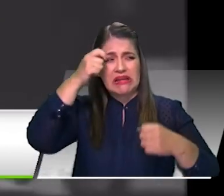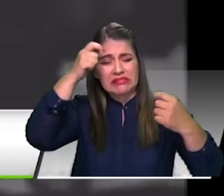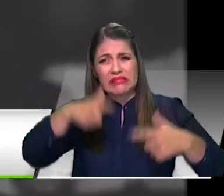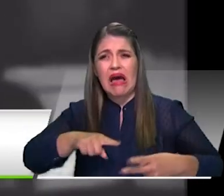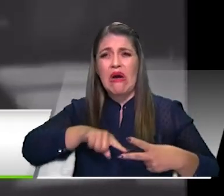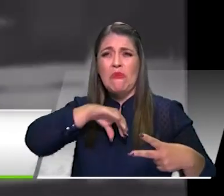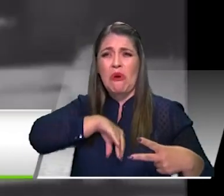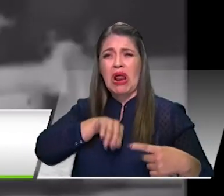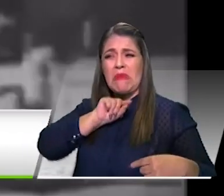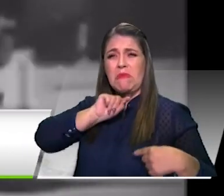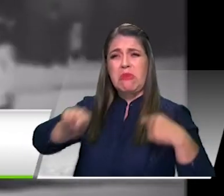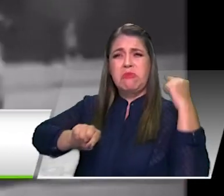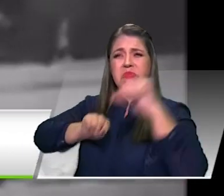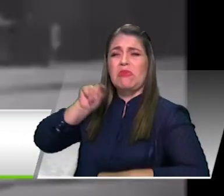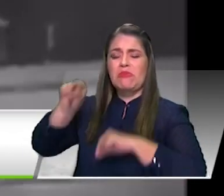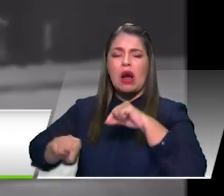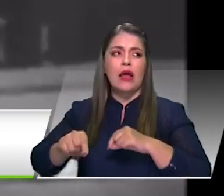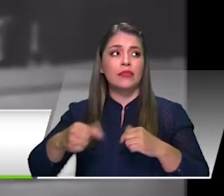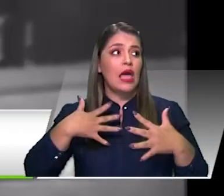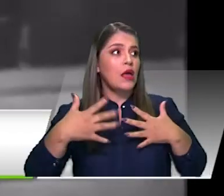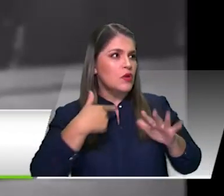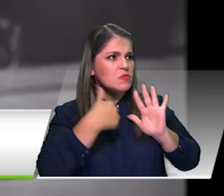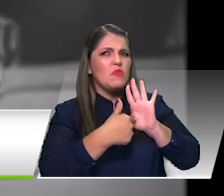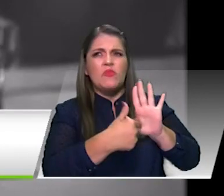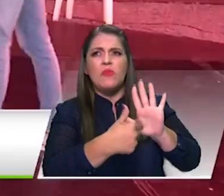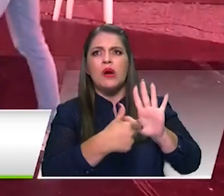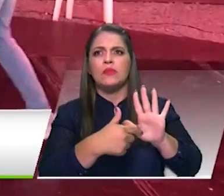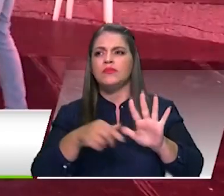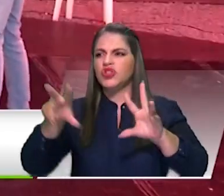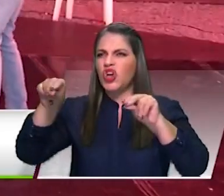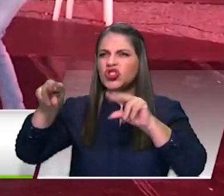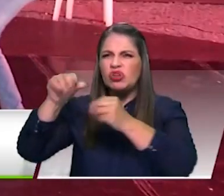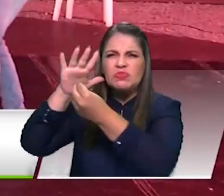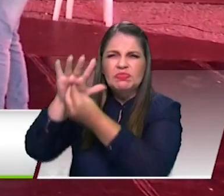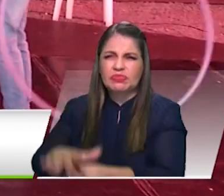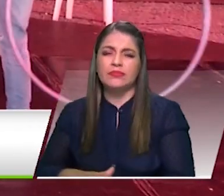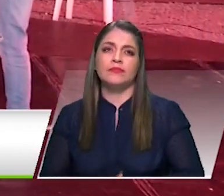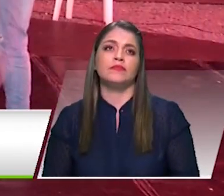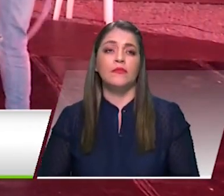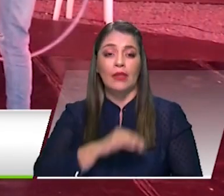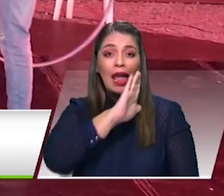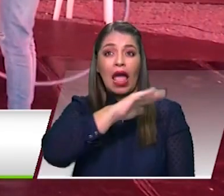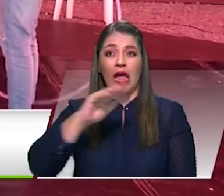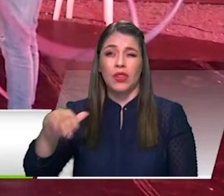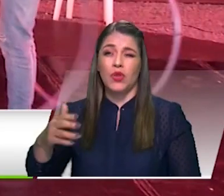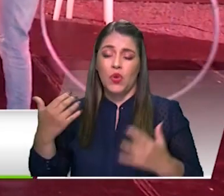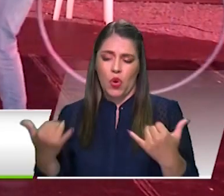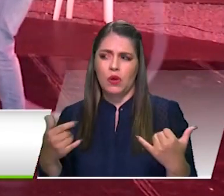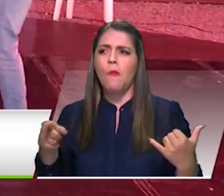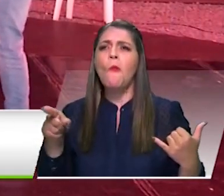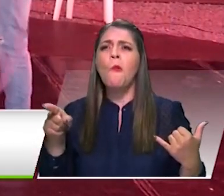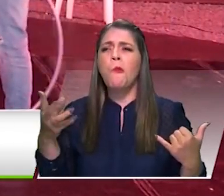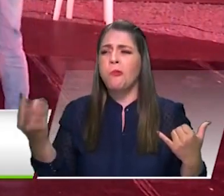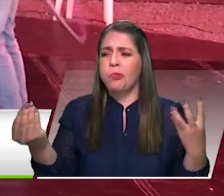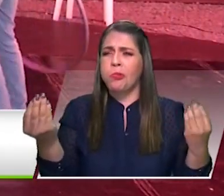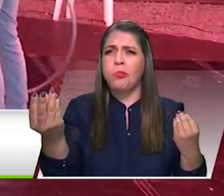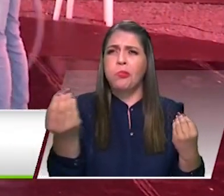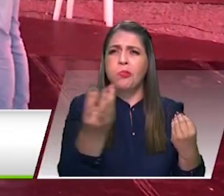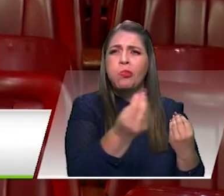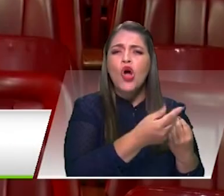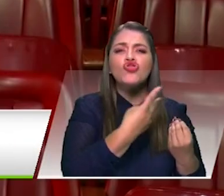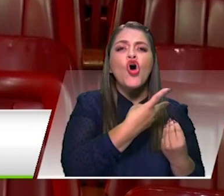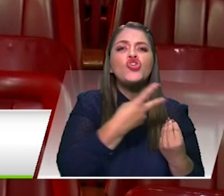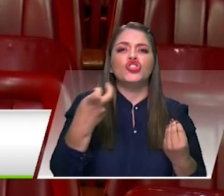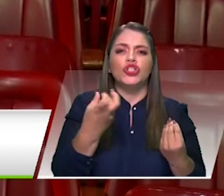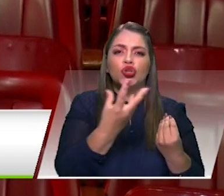primeras problemáticas a las que se enfrentó el teatro en la ciudad. Antioquia cuenta hoy con unos 200 grupos teatrales, de los